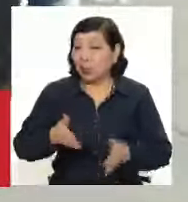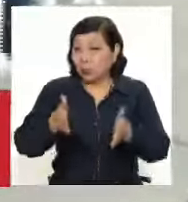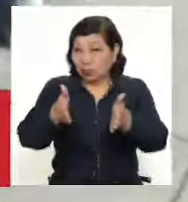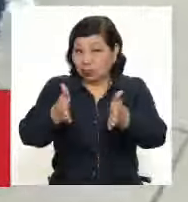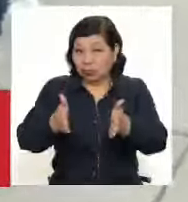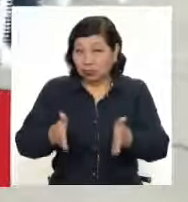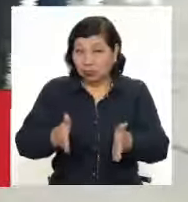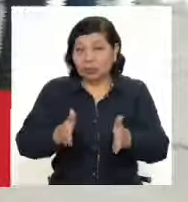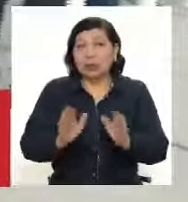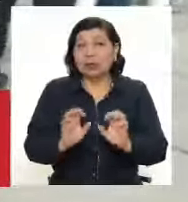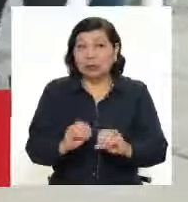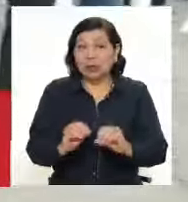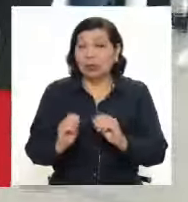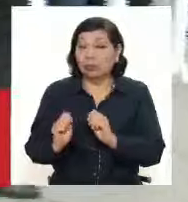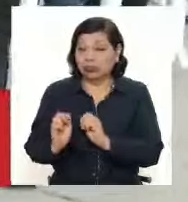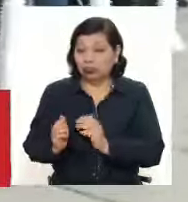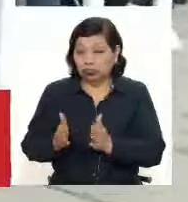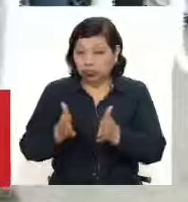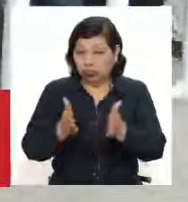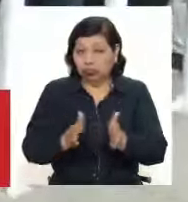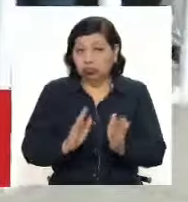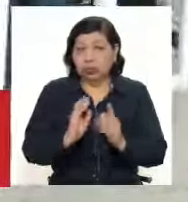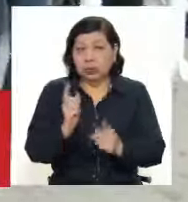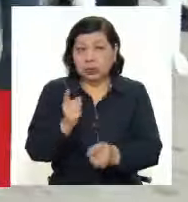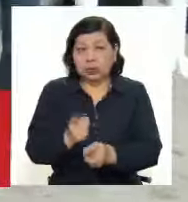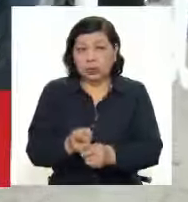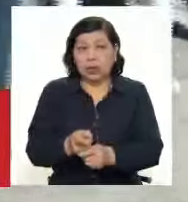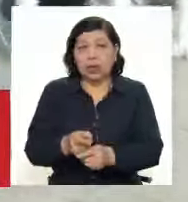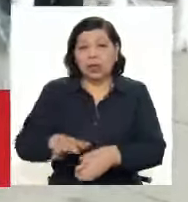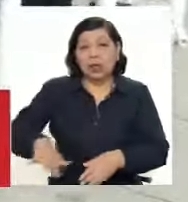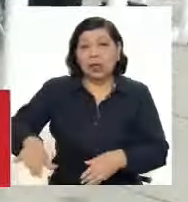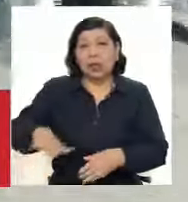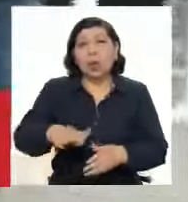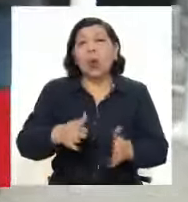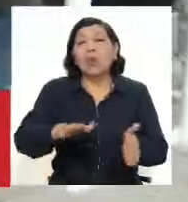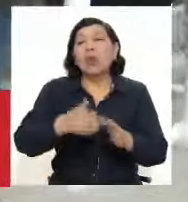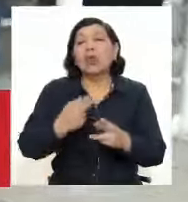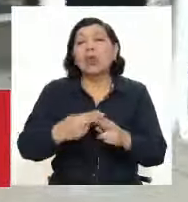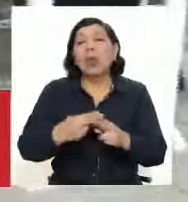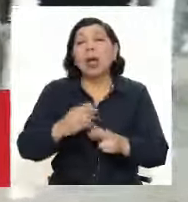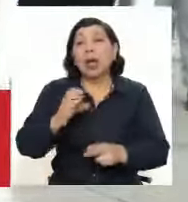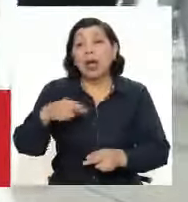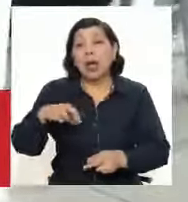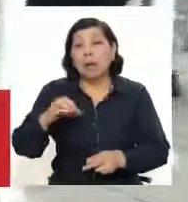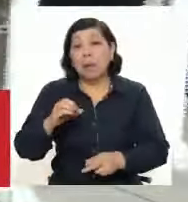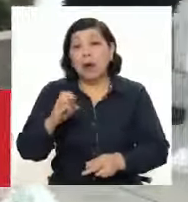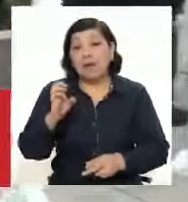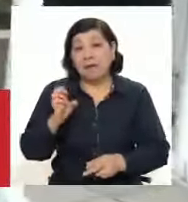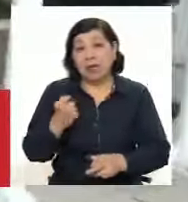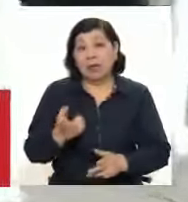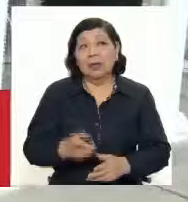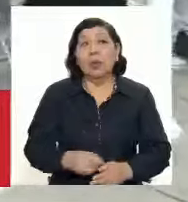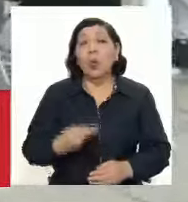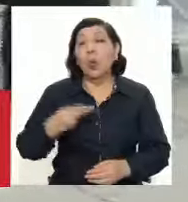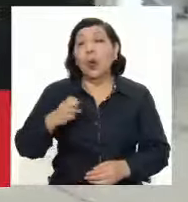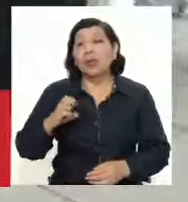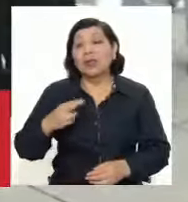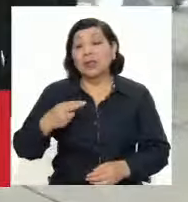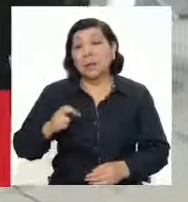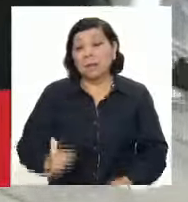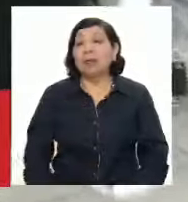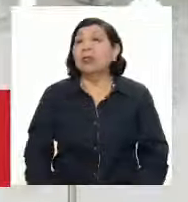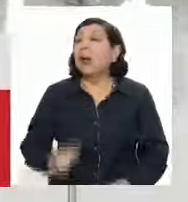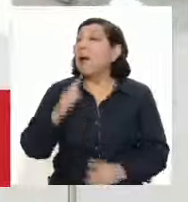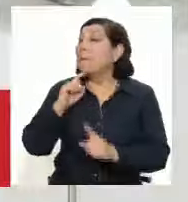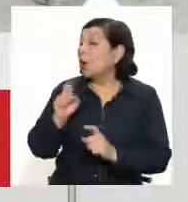del expresidente, serán llevados hasta el campo fe de Huachipa. Compañeras, ¿tienen alguna consulta en estudio?